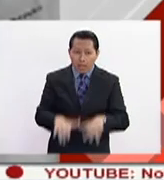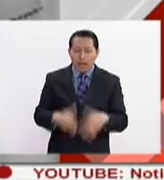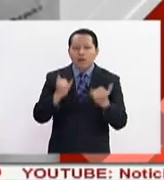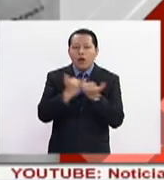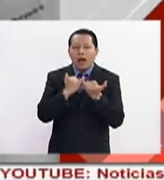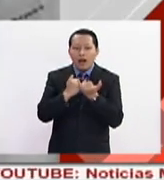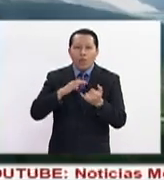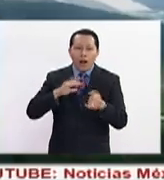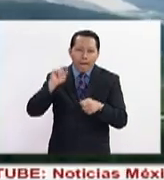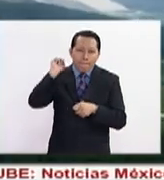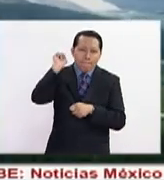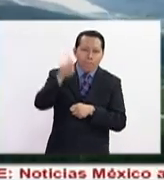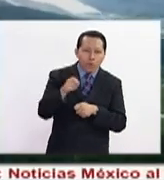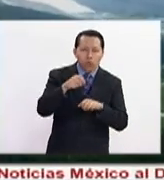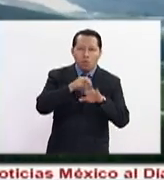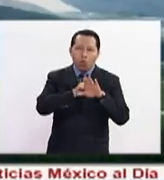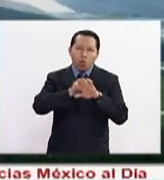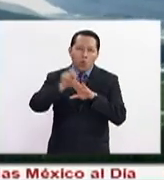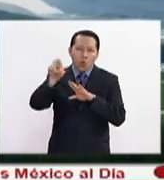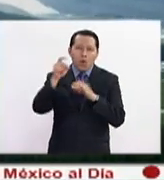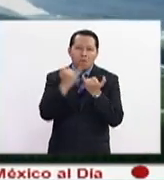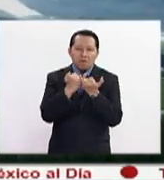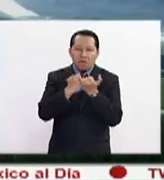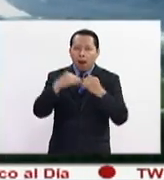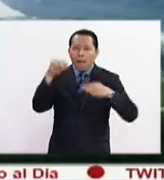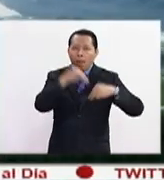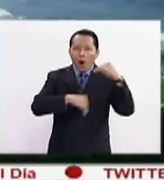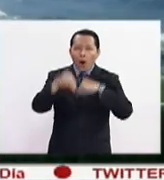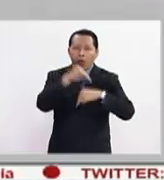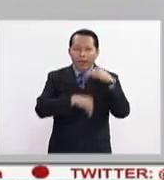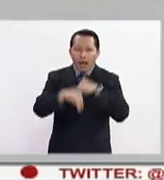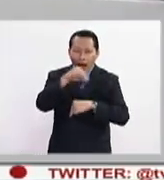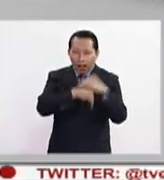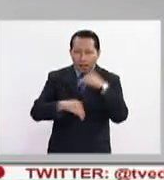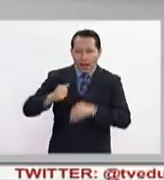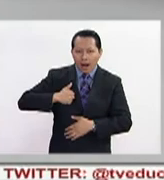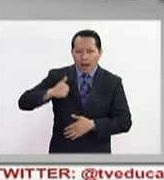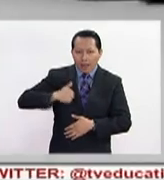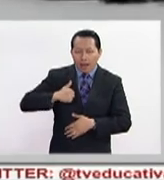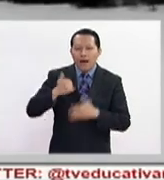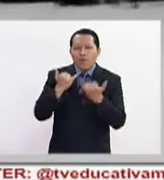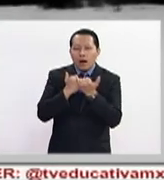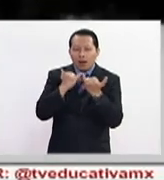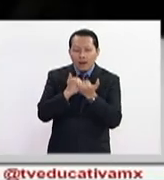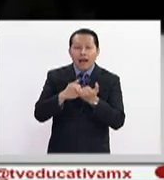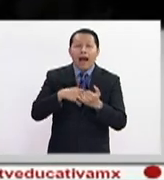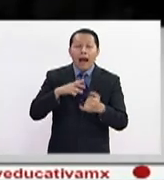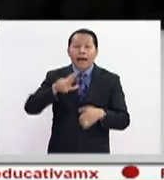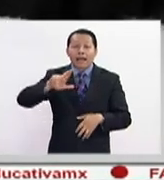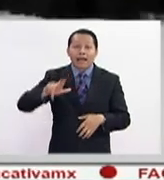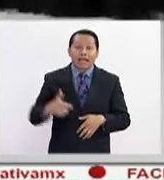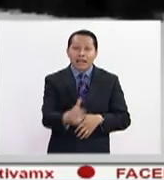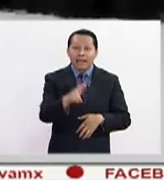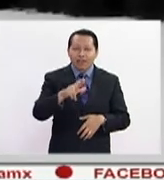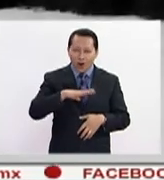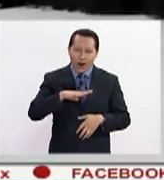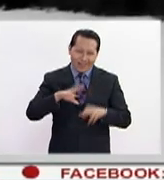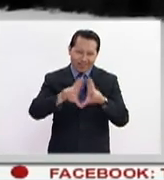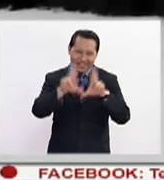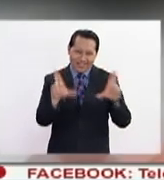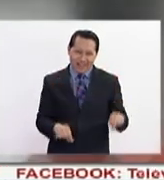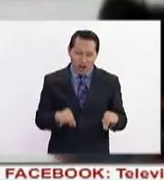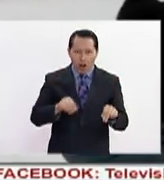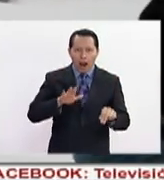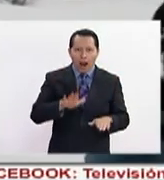tipo de peñascos, contemplar las montañas rocosas canadienses y hasta caminar sobre ríos congelados buscando burbujas de